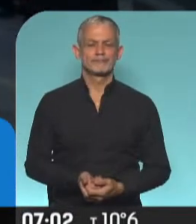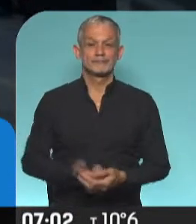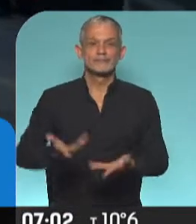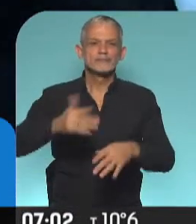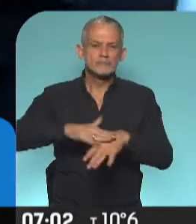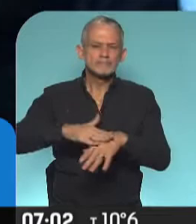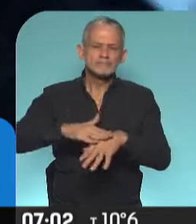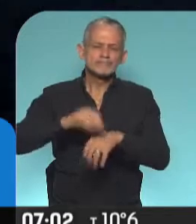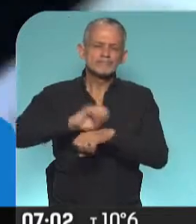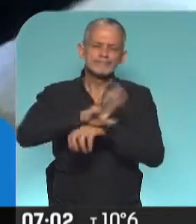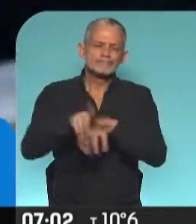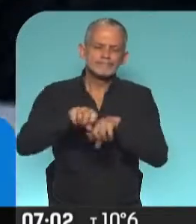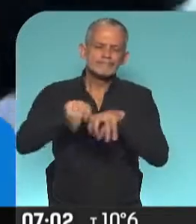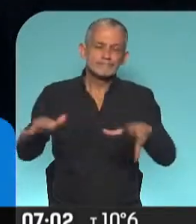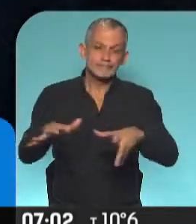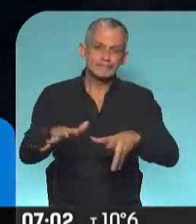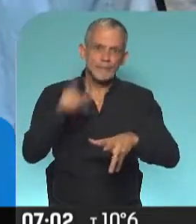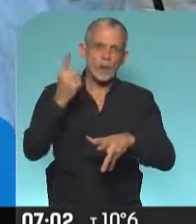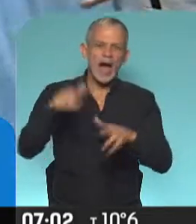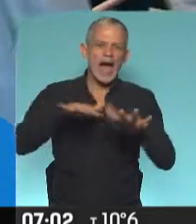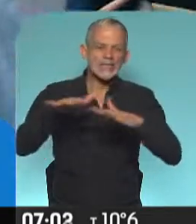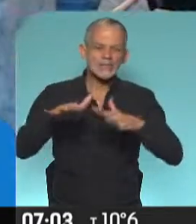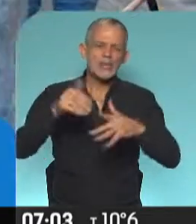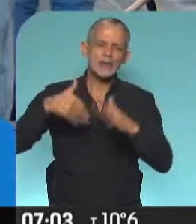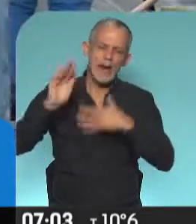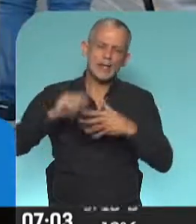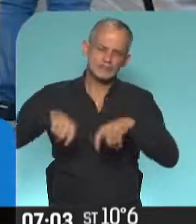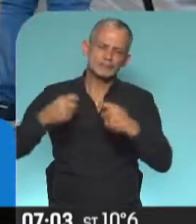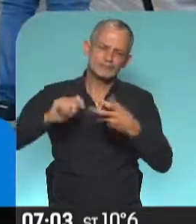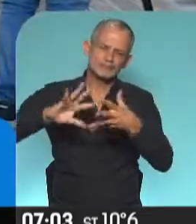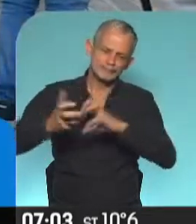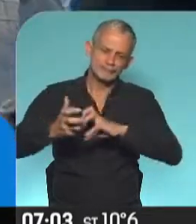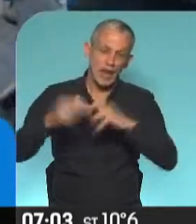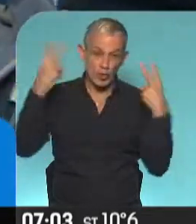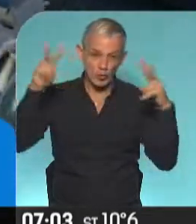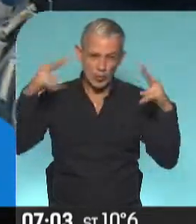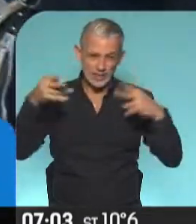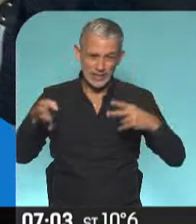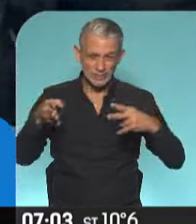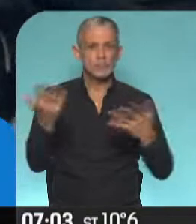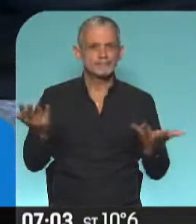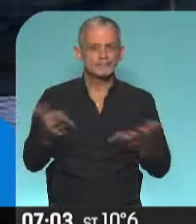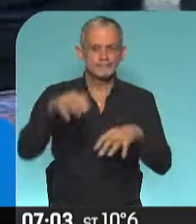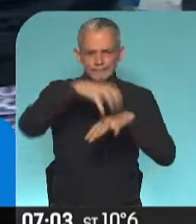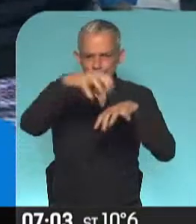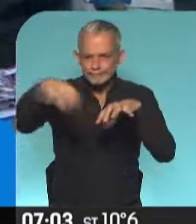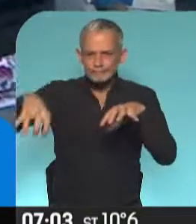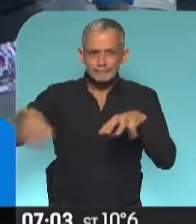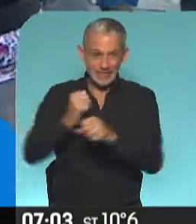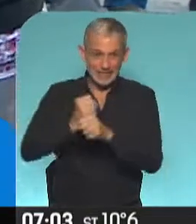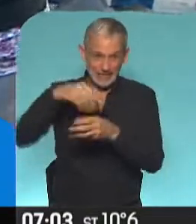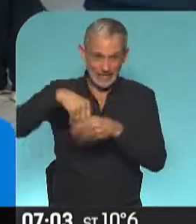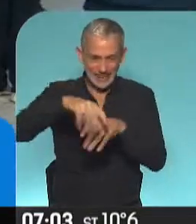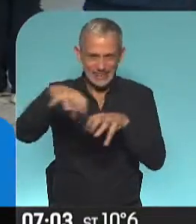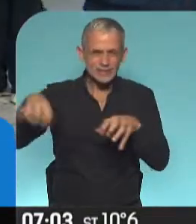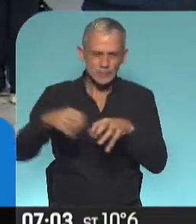Debido a la pandemia por coronavirus, una de las actividades más afectadas fue el turismo. Es por eso que agentes de todo el país se